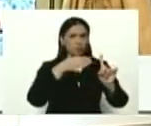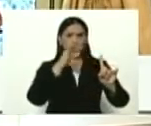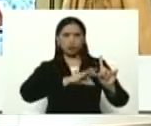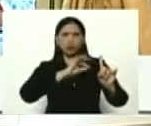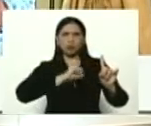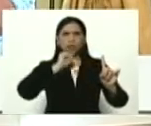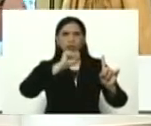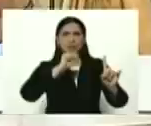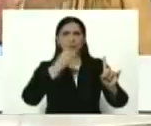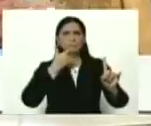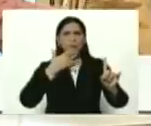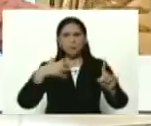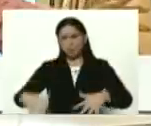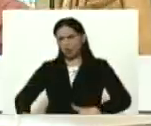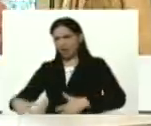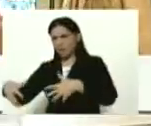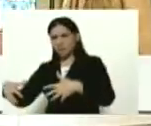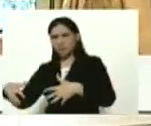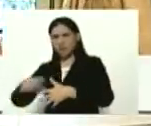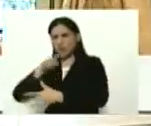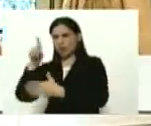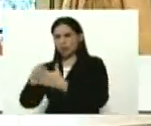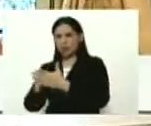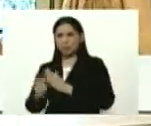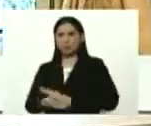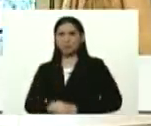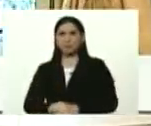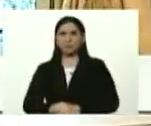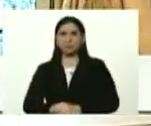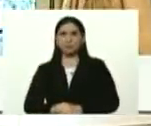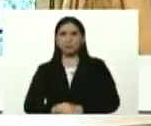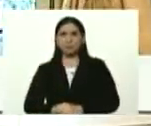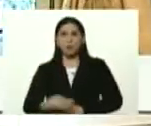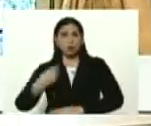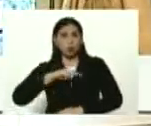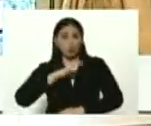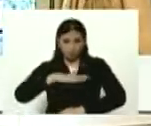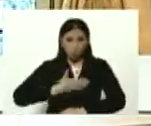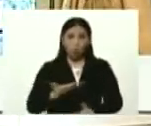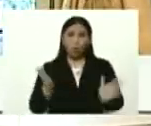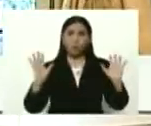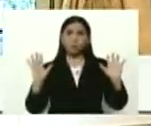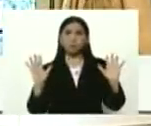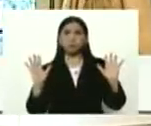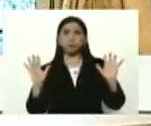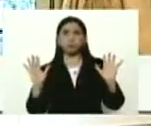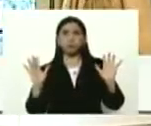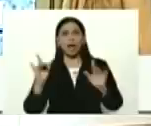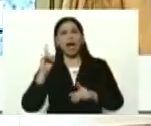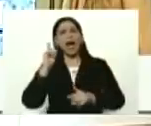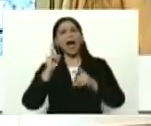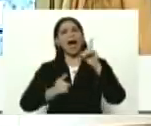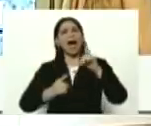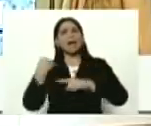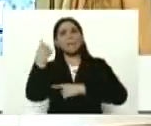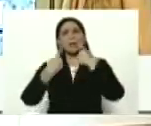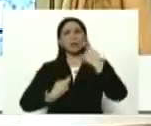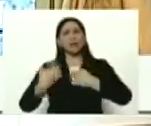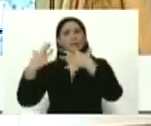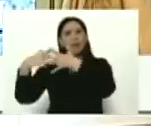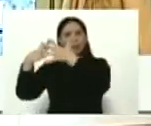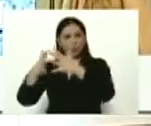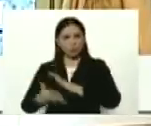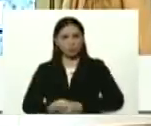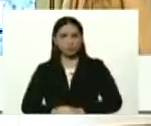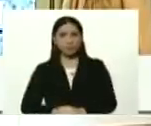socialismo y el capitalismo en general. Hemos podido, alguien me preguntaba de Estados Unidos,